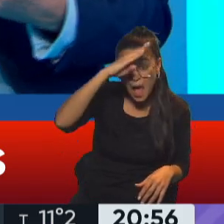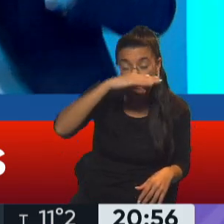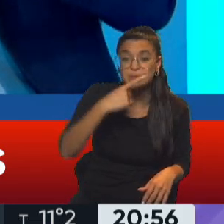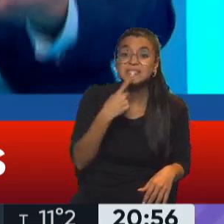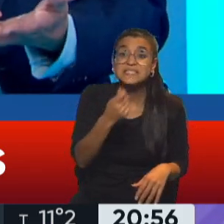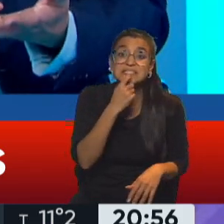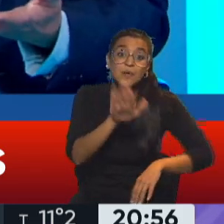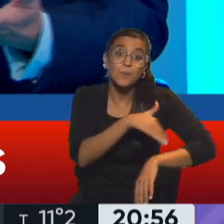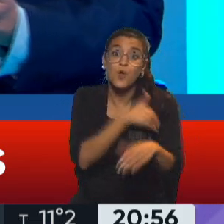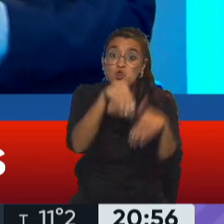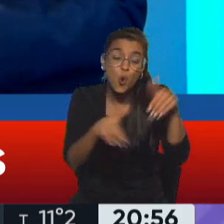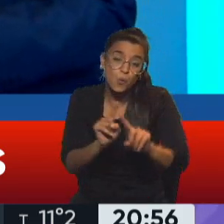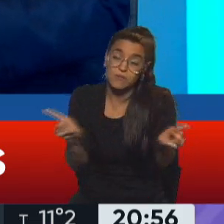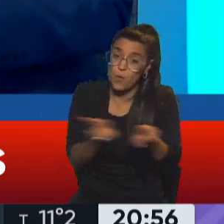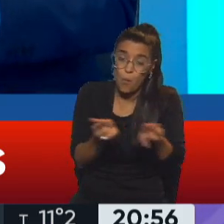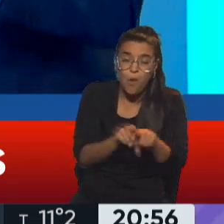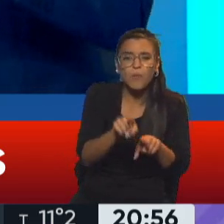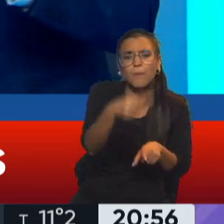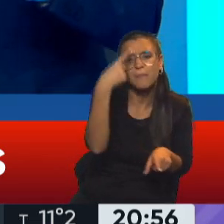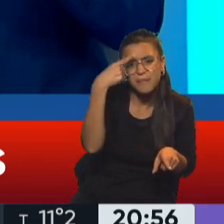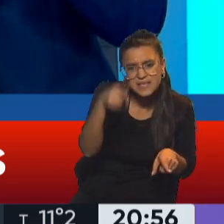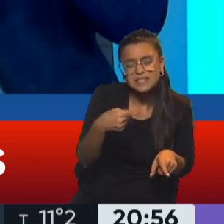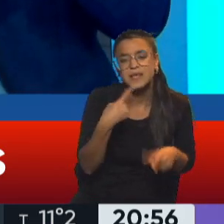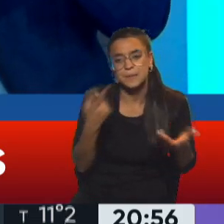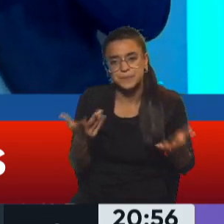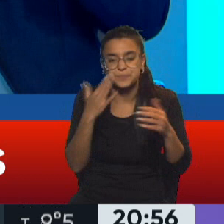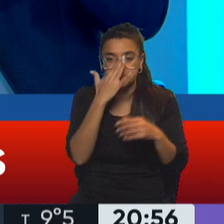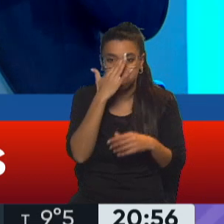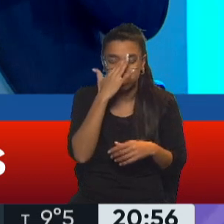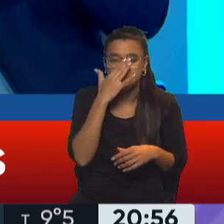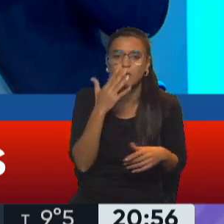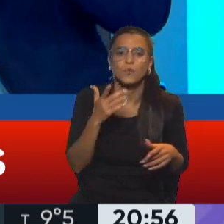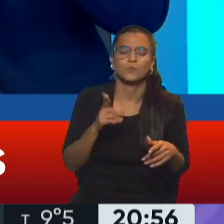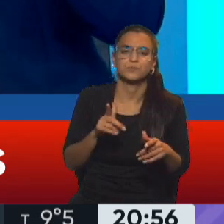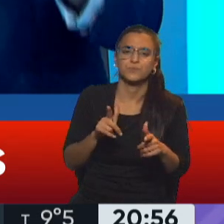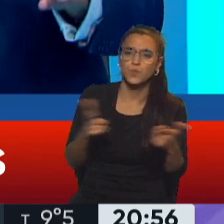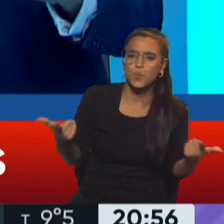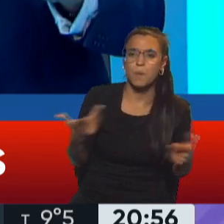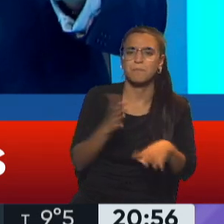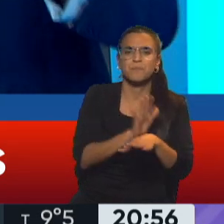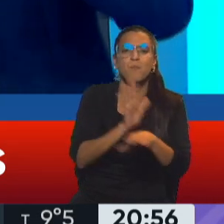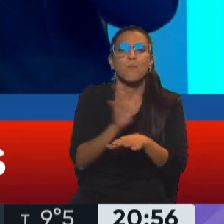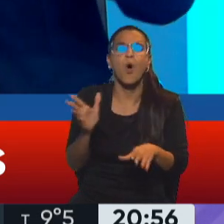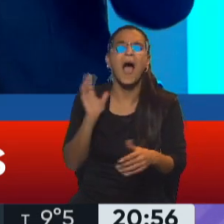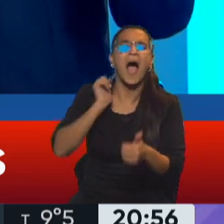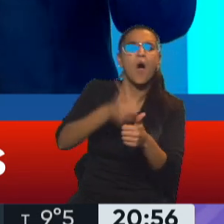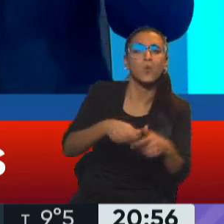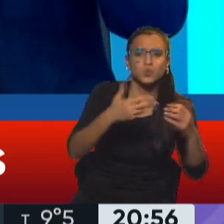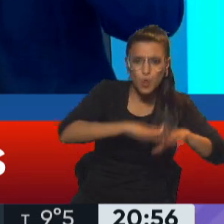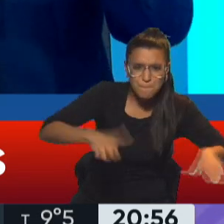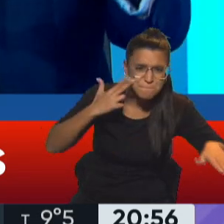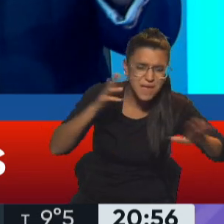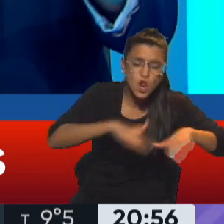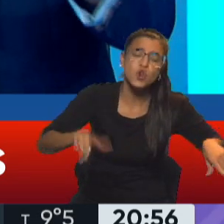los evangelistas, lo mismo. Pensar, entonces, que no hay pedofilia en las iglesias,